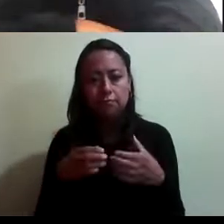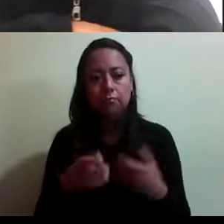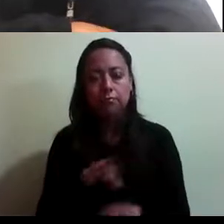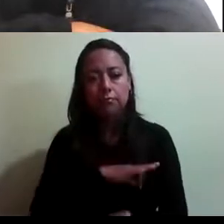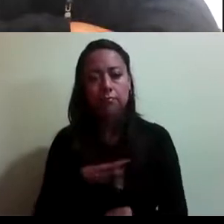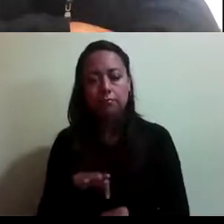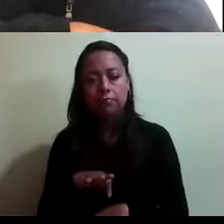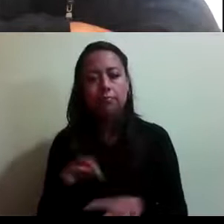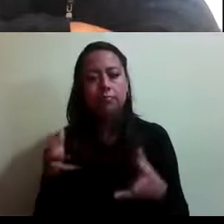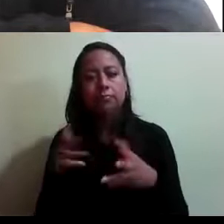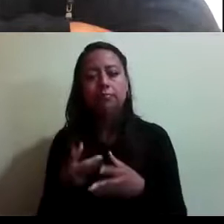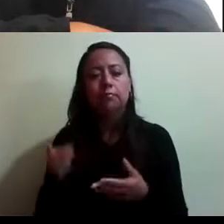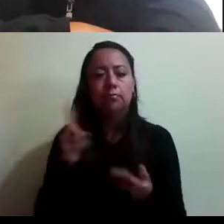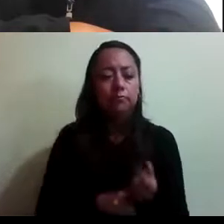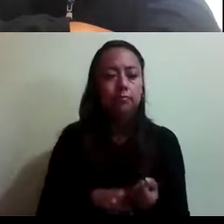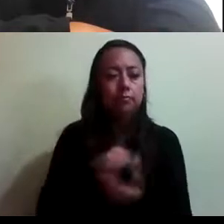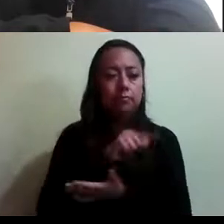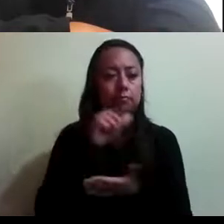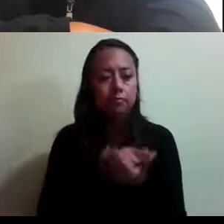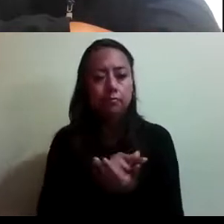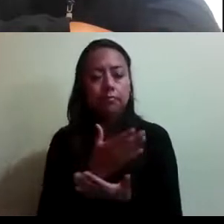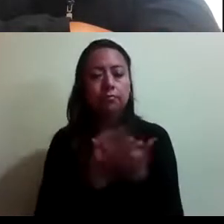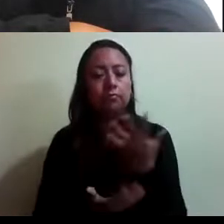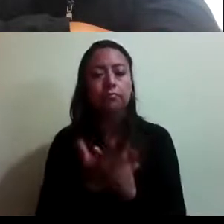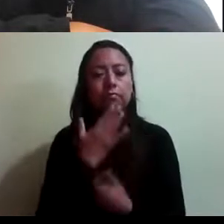la legalidad, pues evitaremos